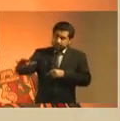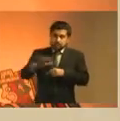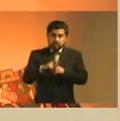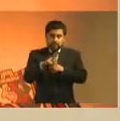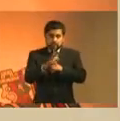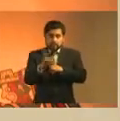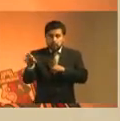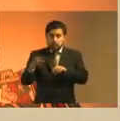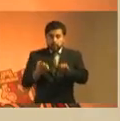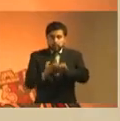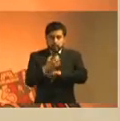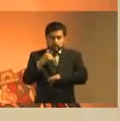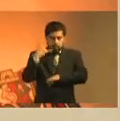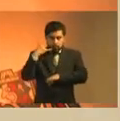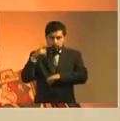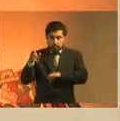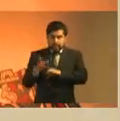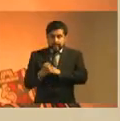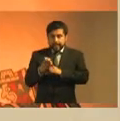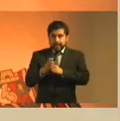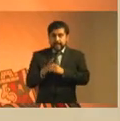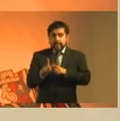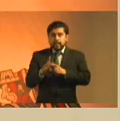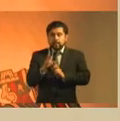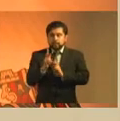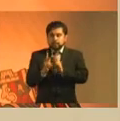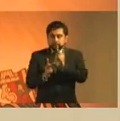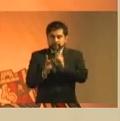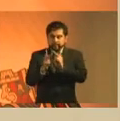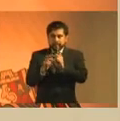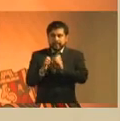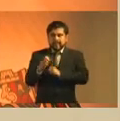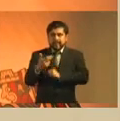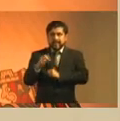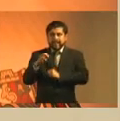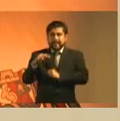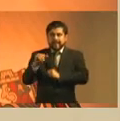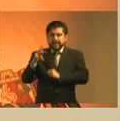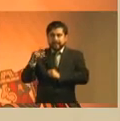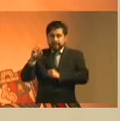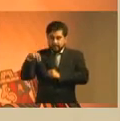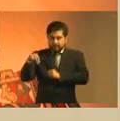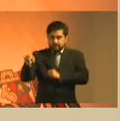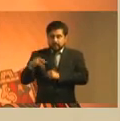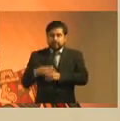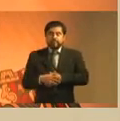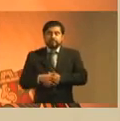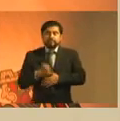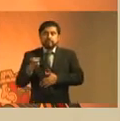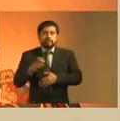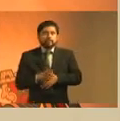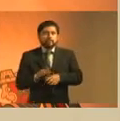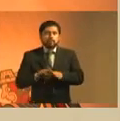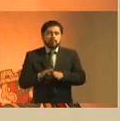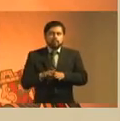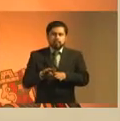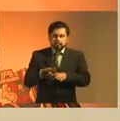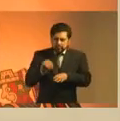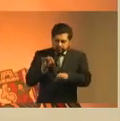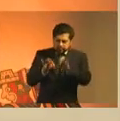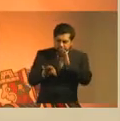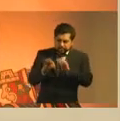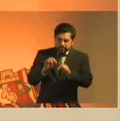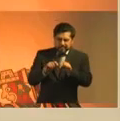la caña de azúcar como en el caso de morelos sino el henequén un agave del cual se extrae una fibra muy útil para hacer